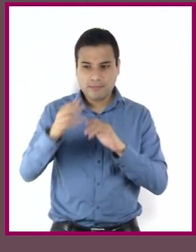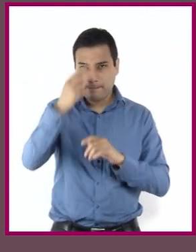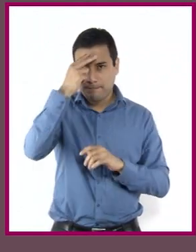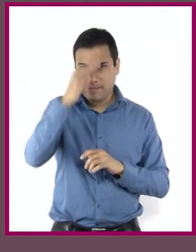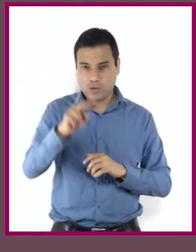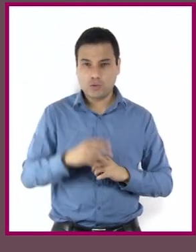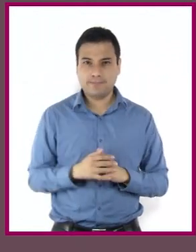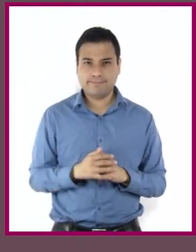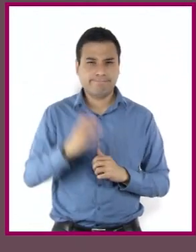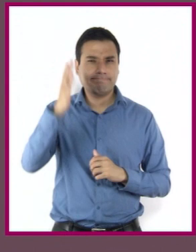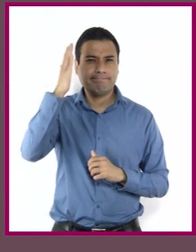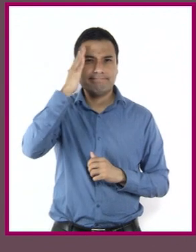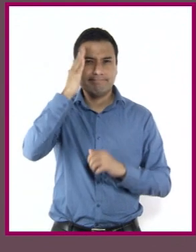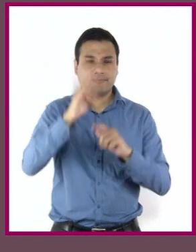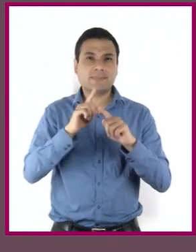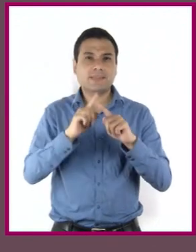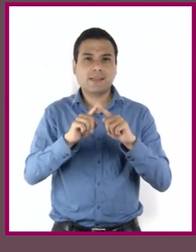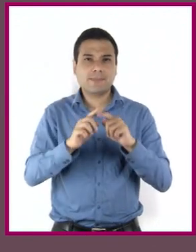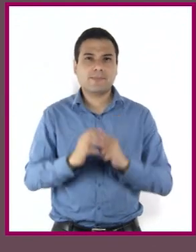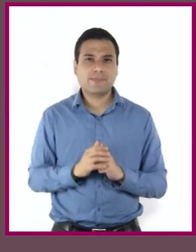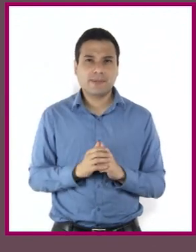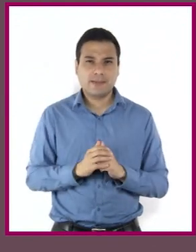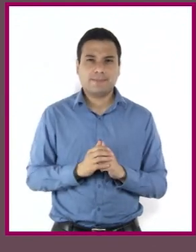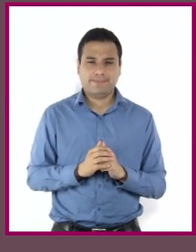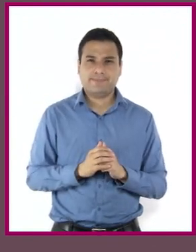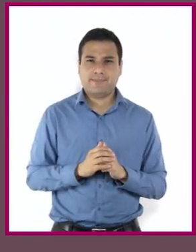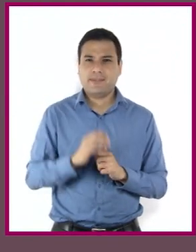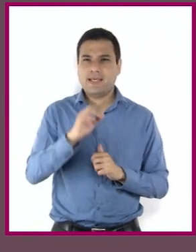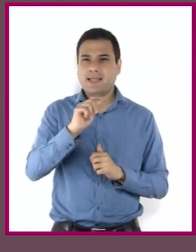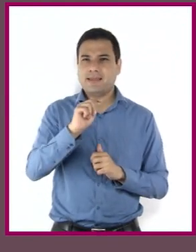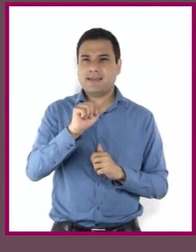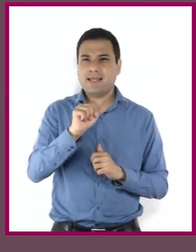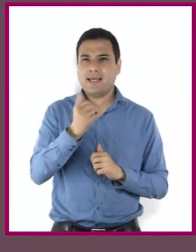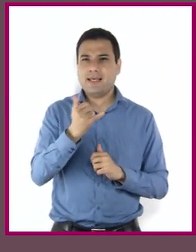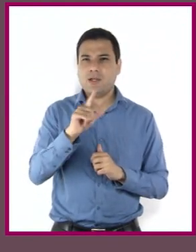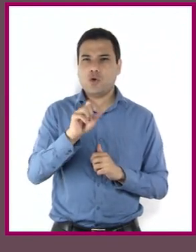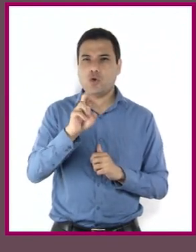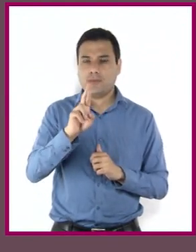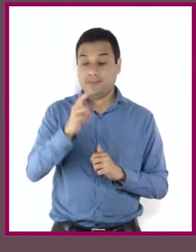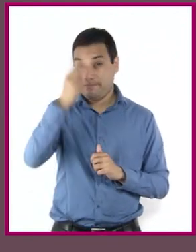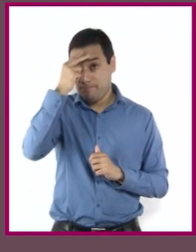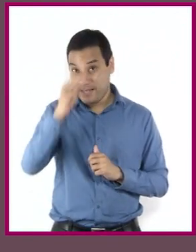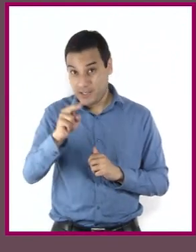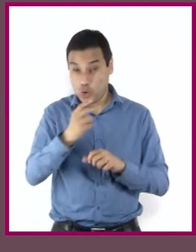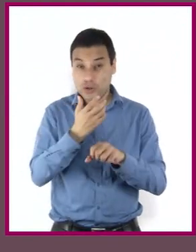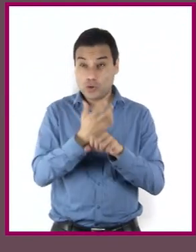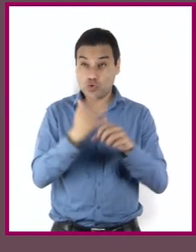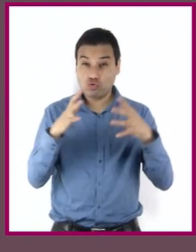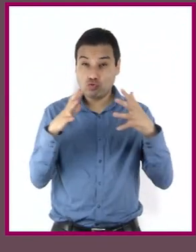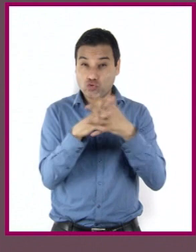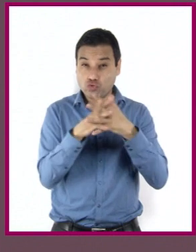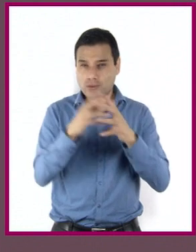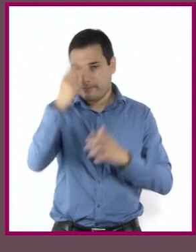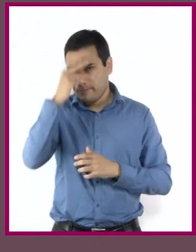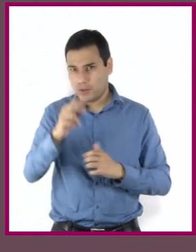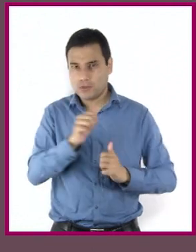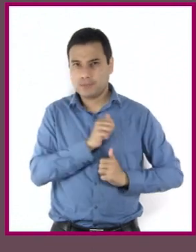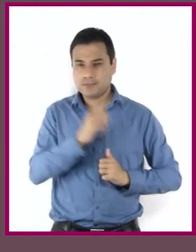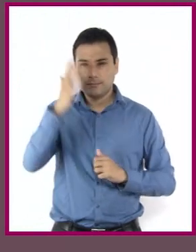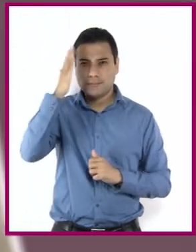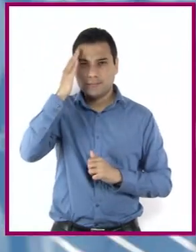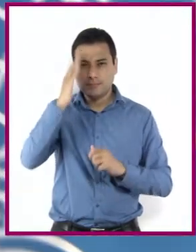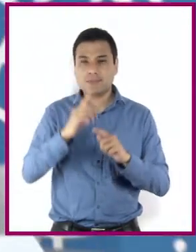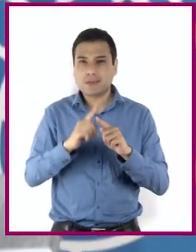al mando del general Zachary Taylor, que se enfrentaron a las fuerzas mexicanas, encabezadas por el general Mariano